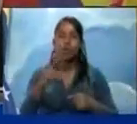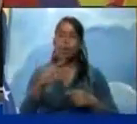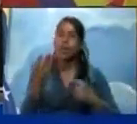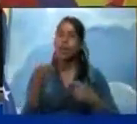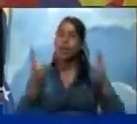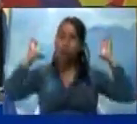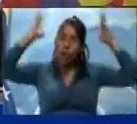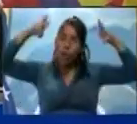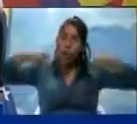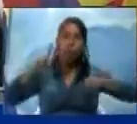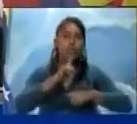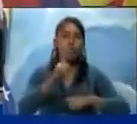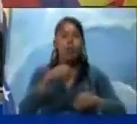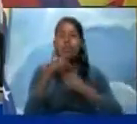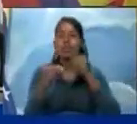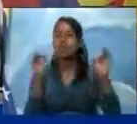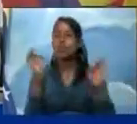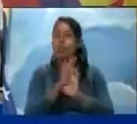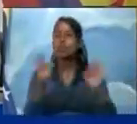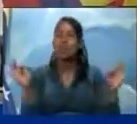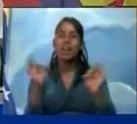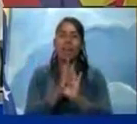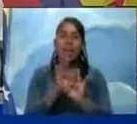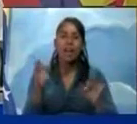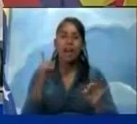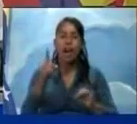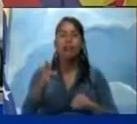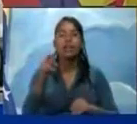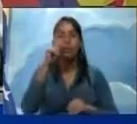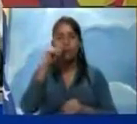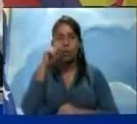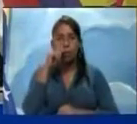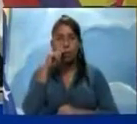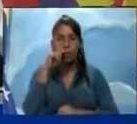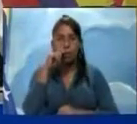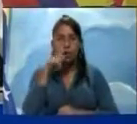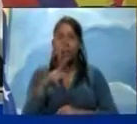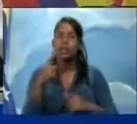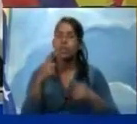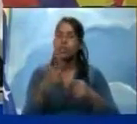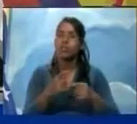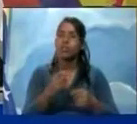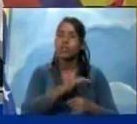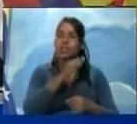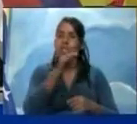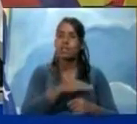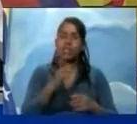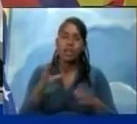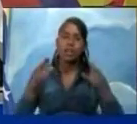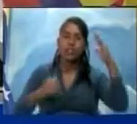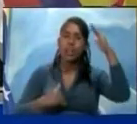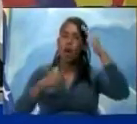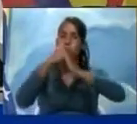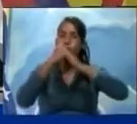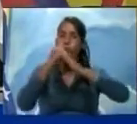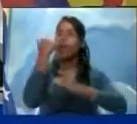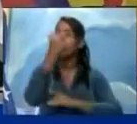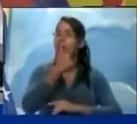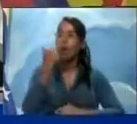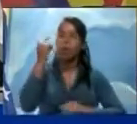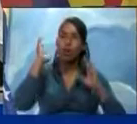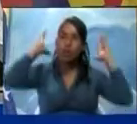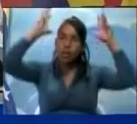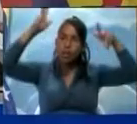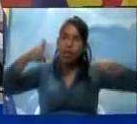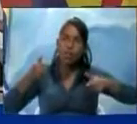leones no le hicieron daño a Daniel. El Señor le tapó la boca a los leones para que no